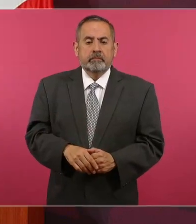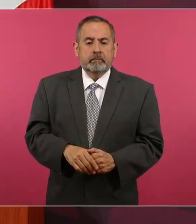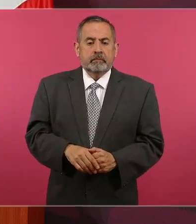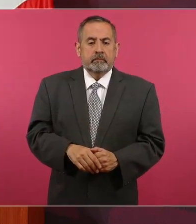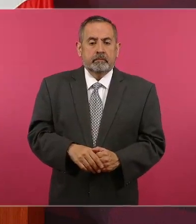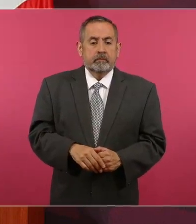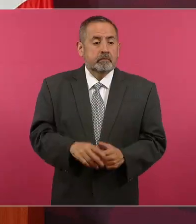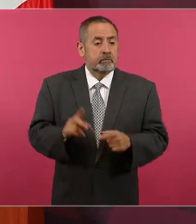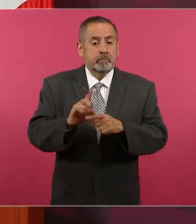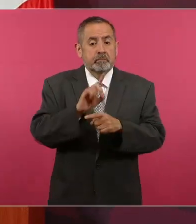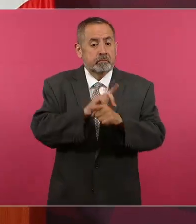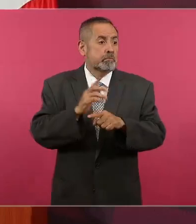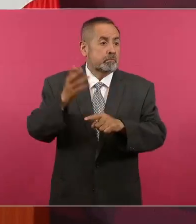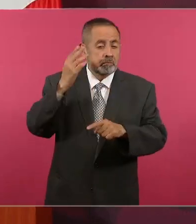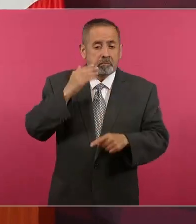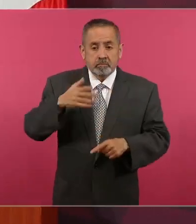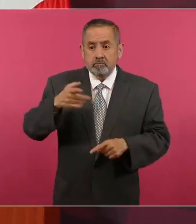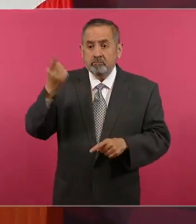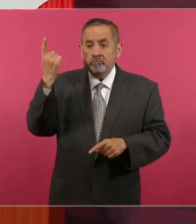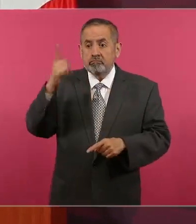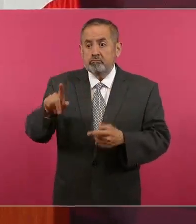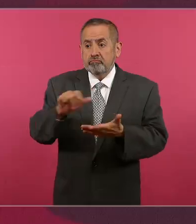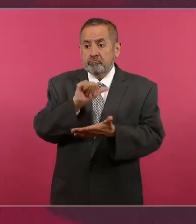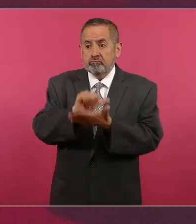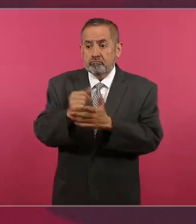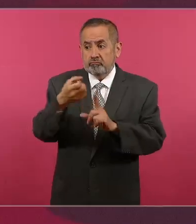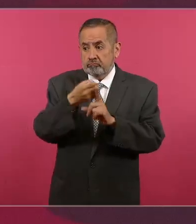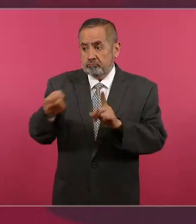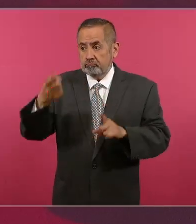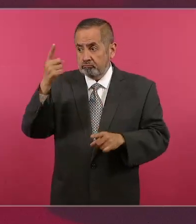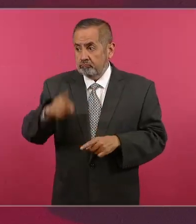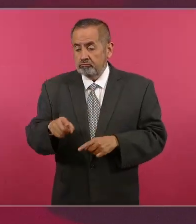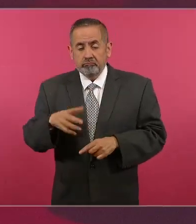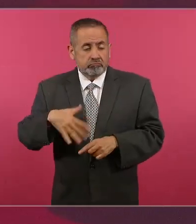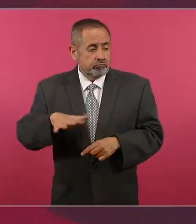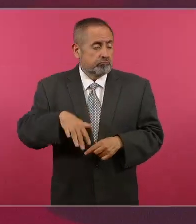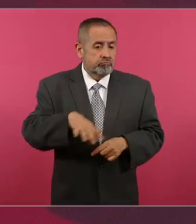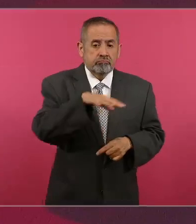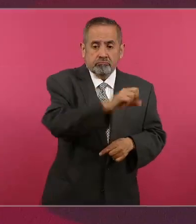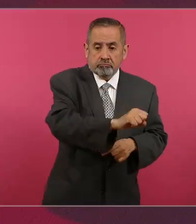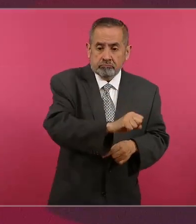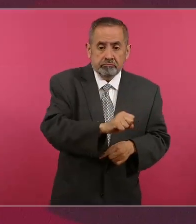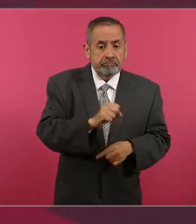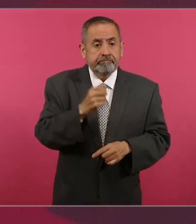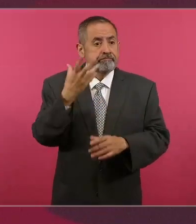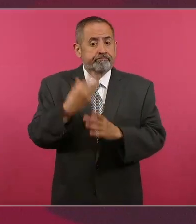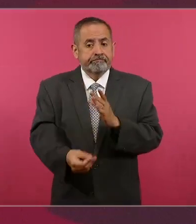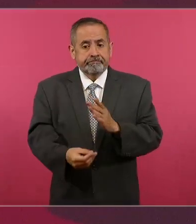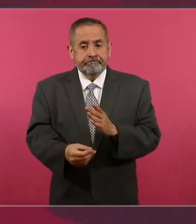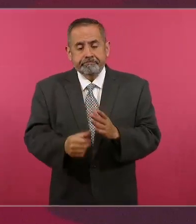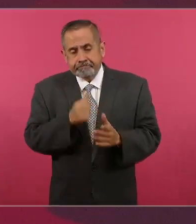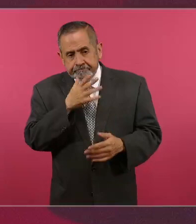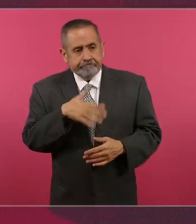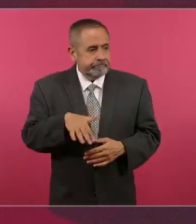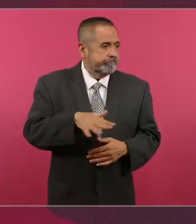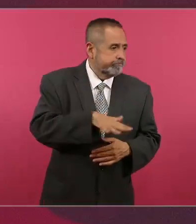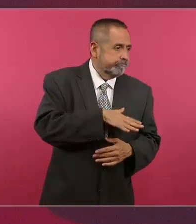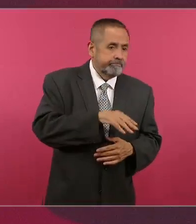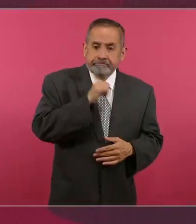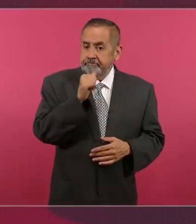y desde entonces dictaron la orden de aprehensión, pero no lo identificaban o